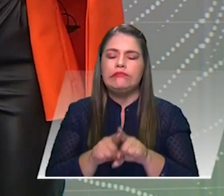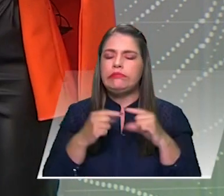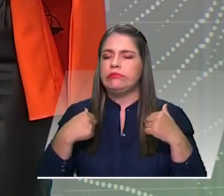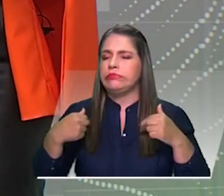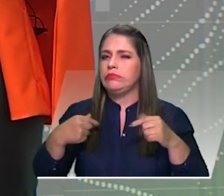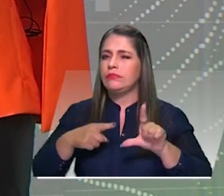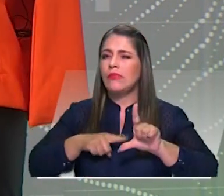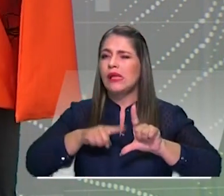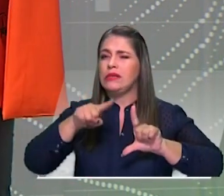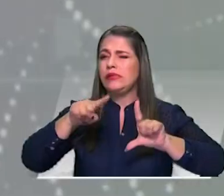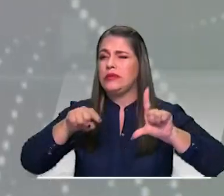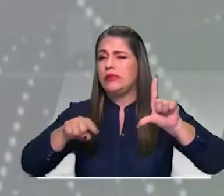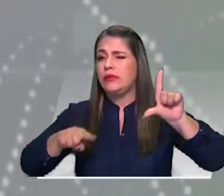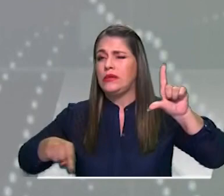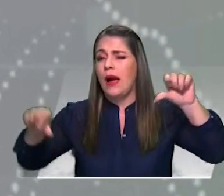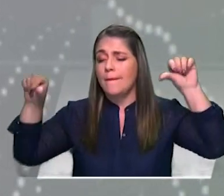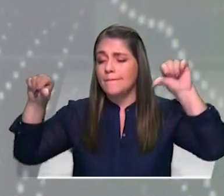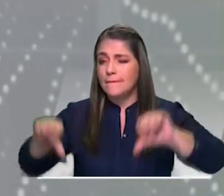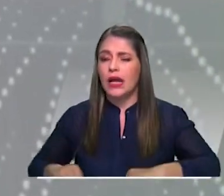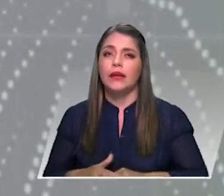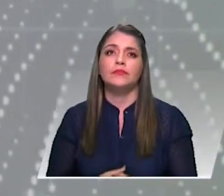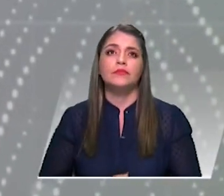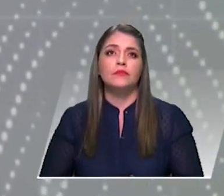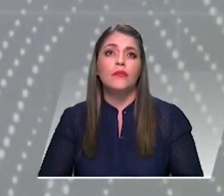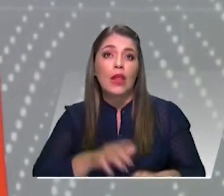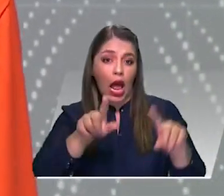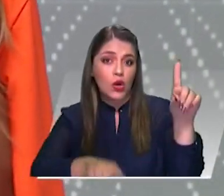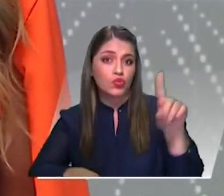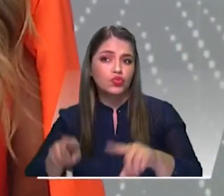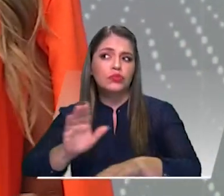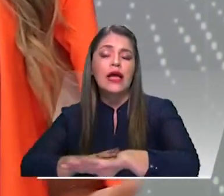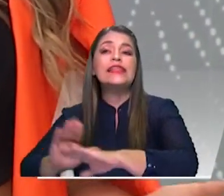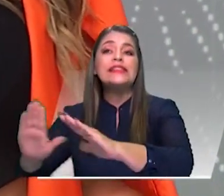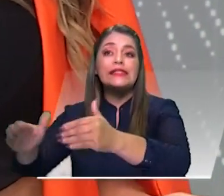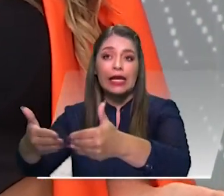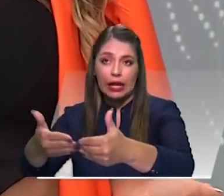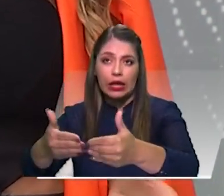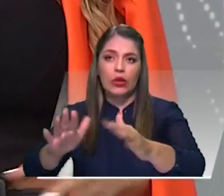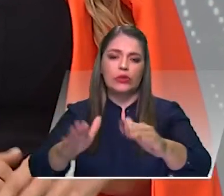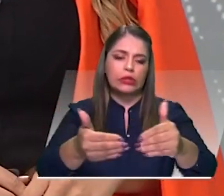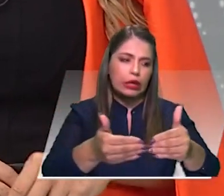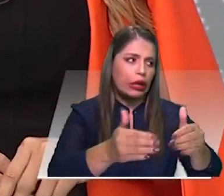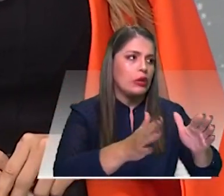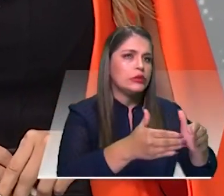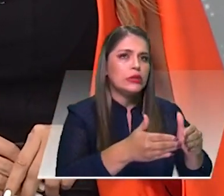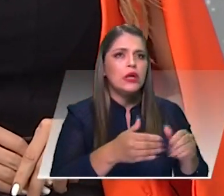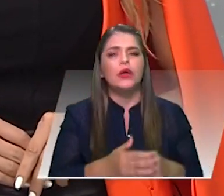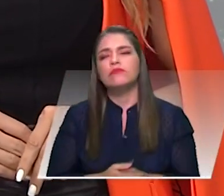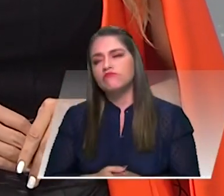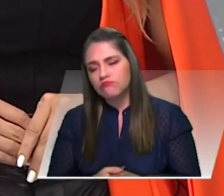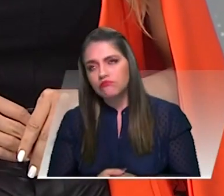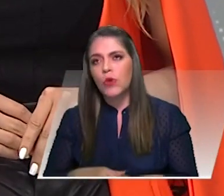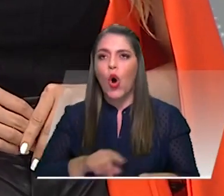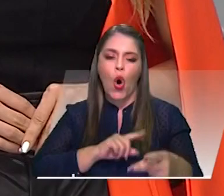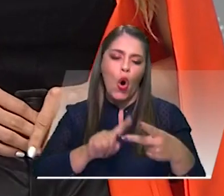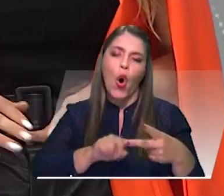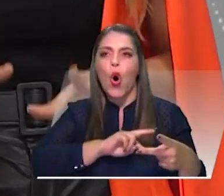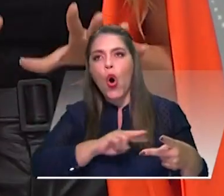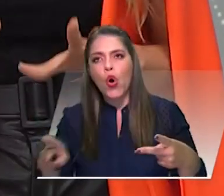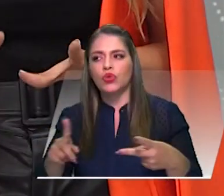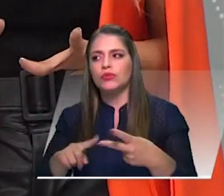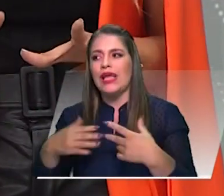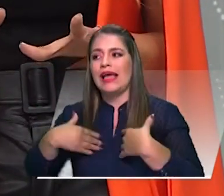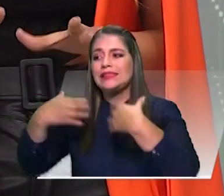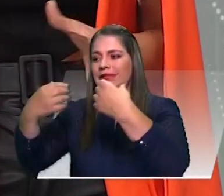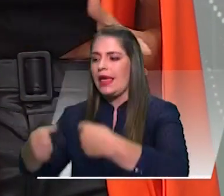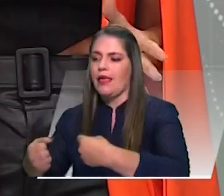su situación. Algunos anuncian su cierre, mientras otros, desestabilizados por su condición económica, deben cambiar de sede.